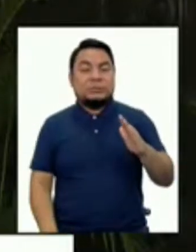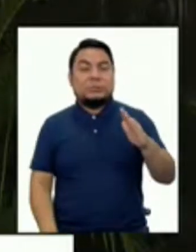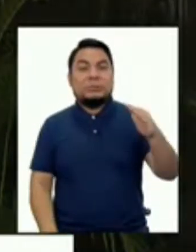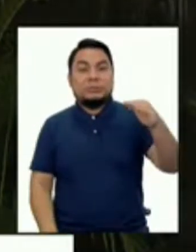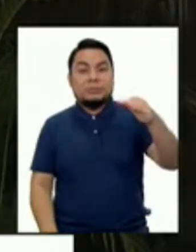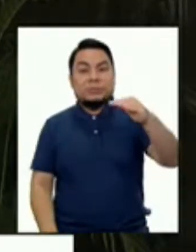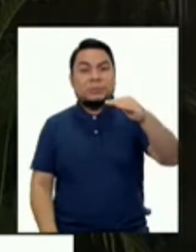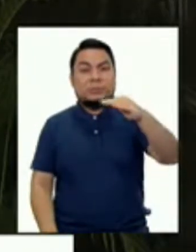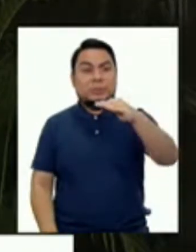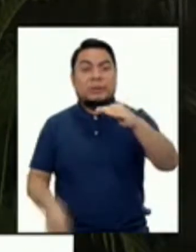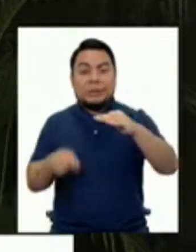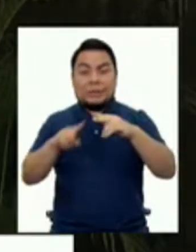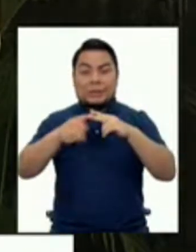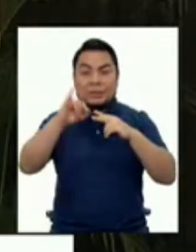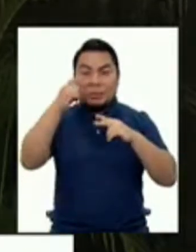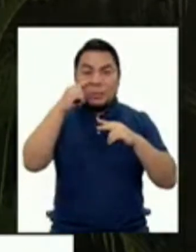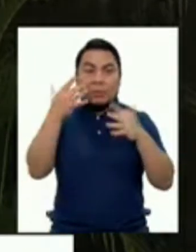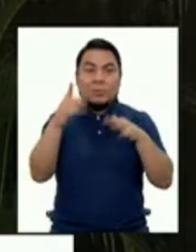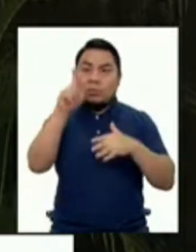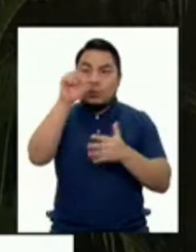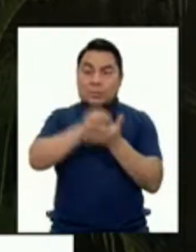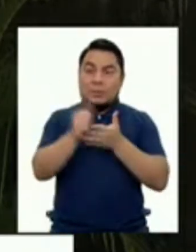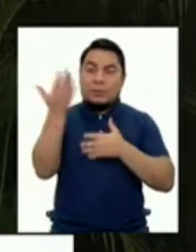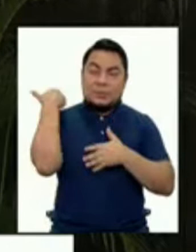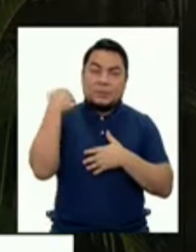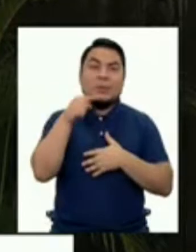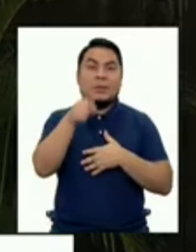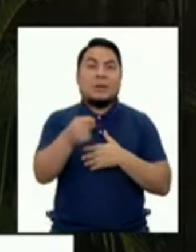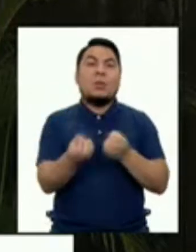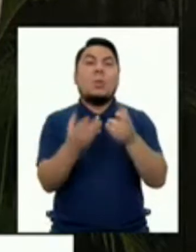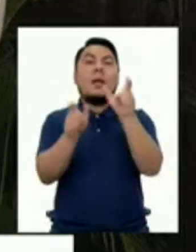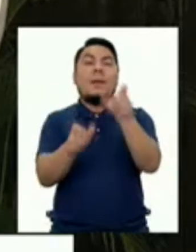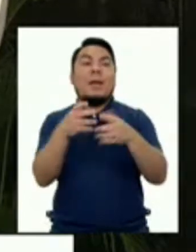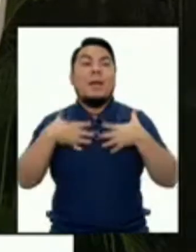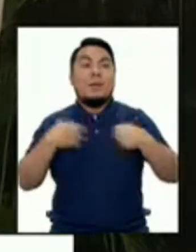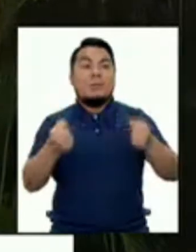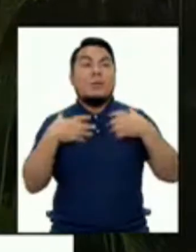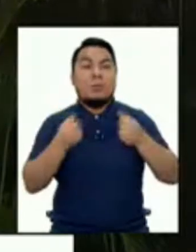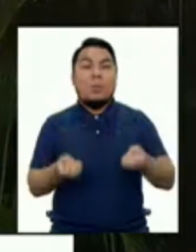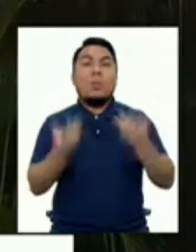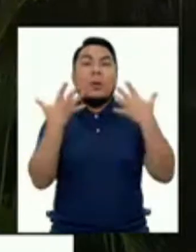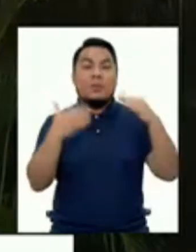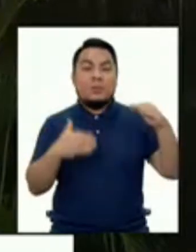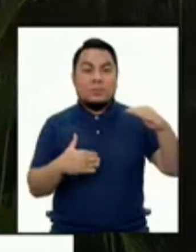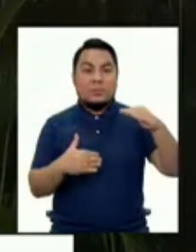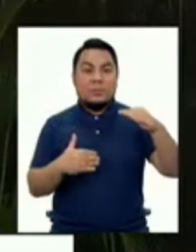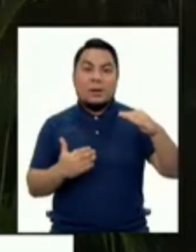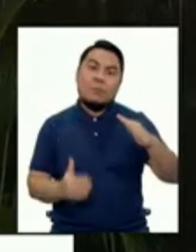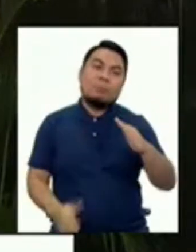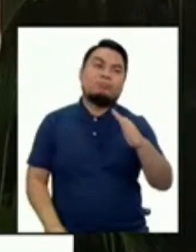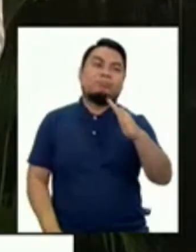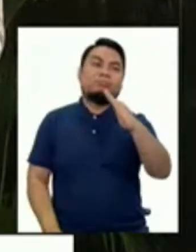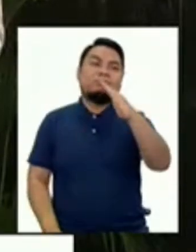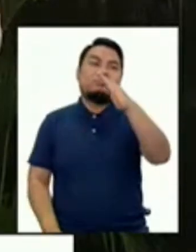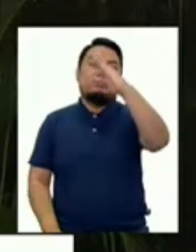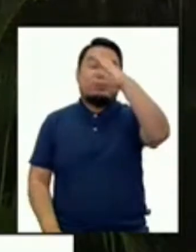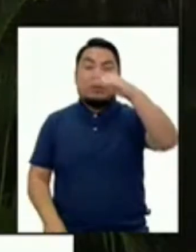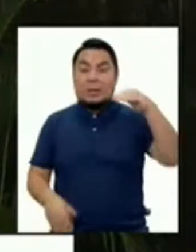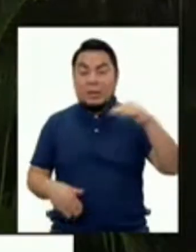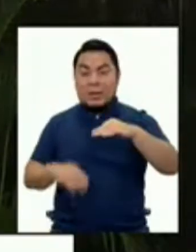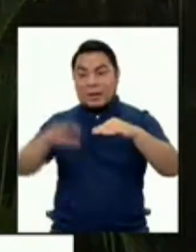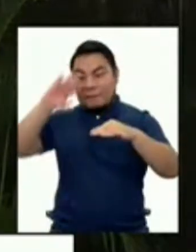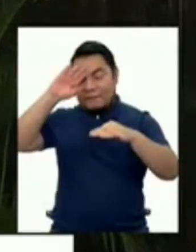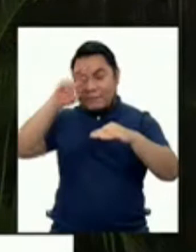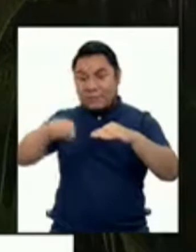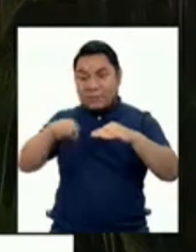a partir de esta fecha, hace más o menos un mes, la cantidad de recuperados es mayor que la cantidad de casos activos. Que